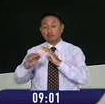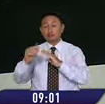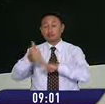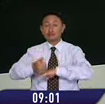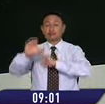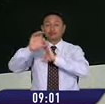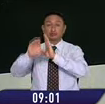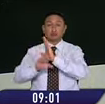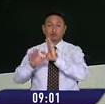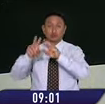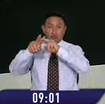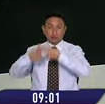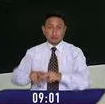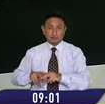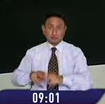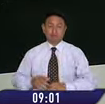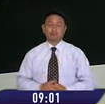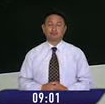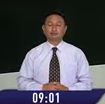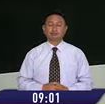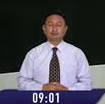a la Corte Constitucional.